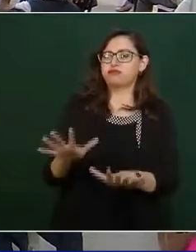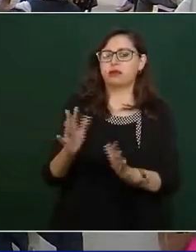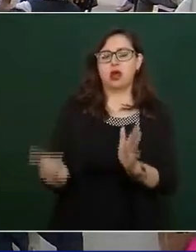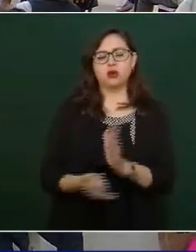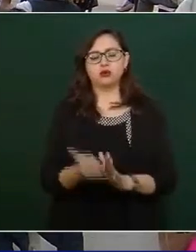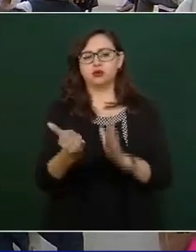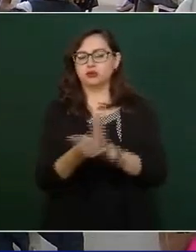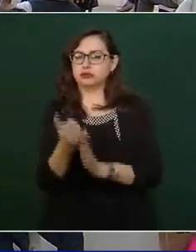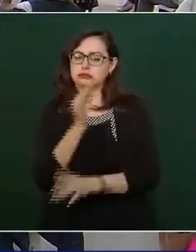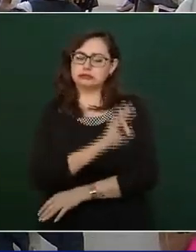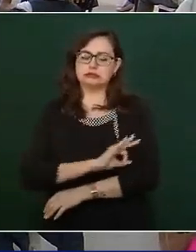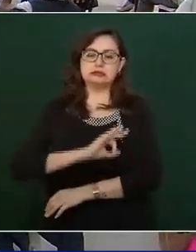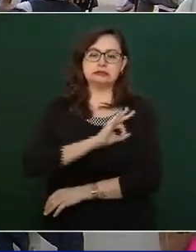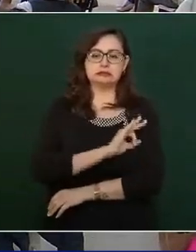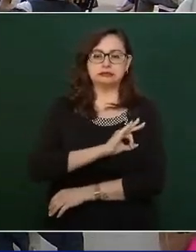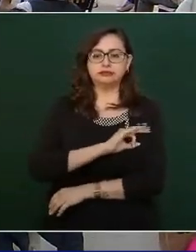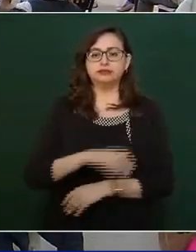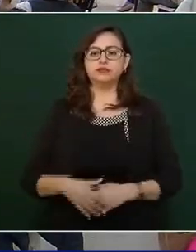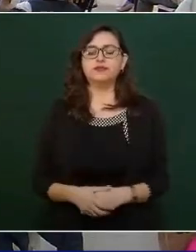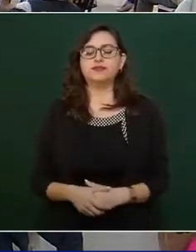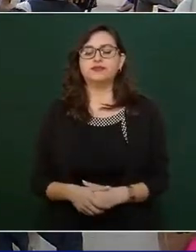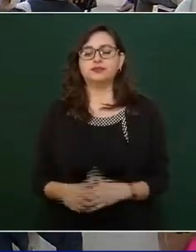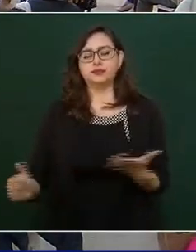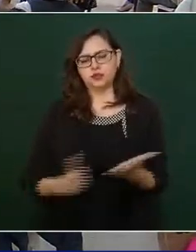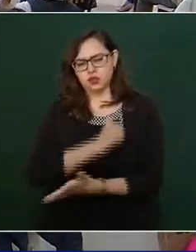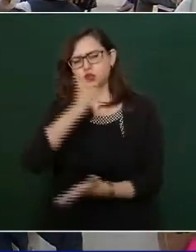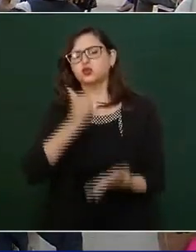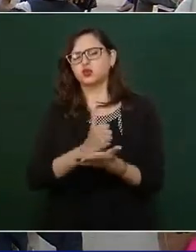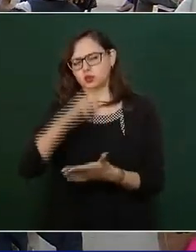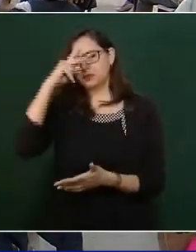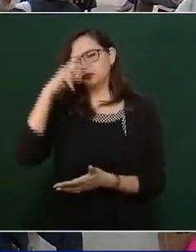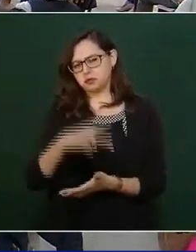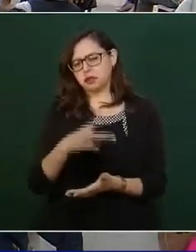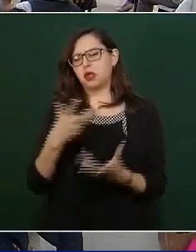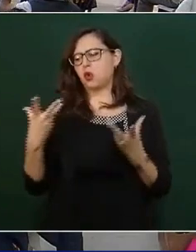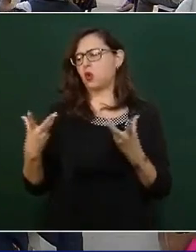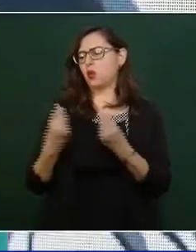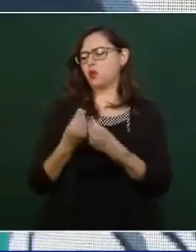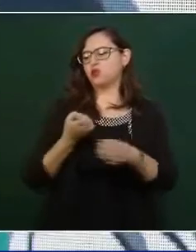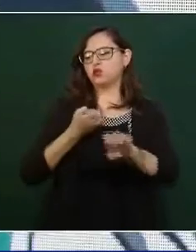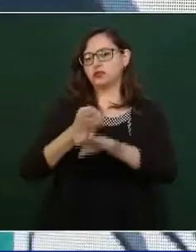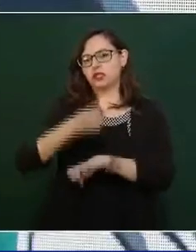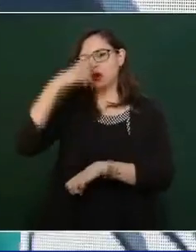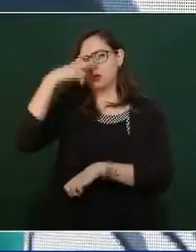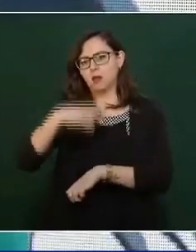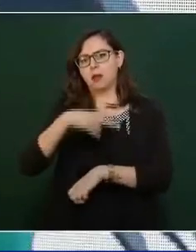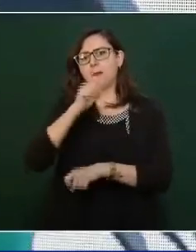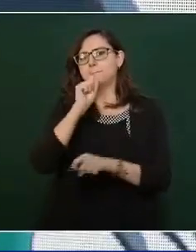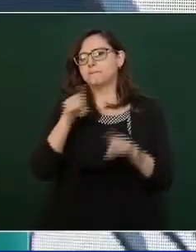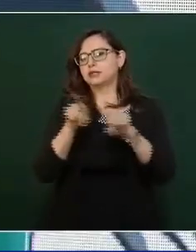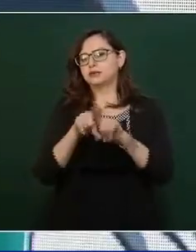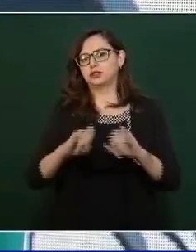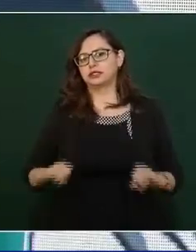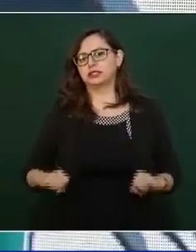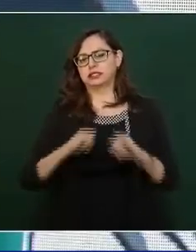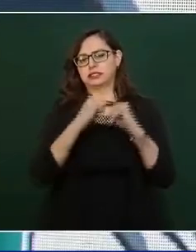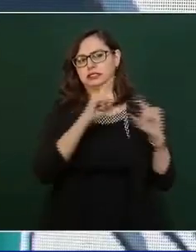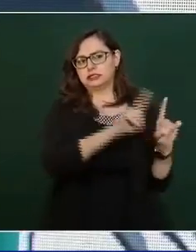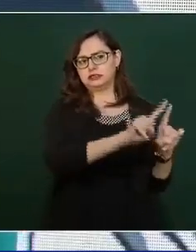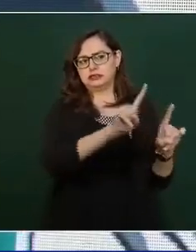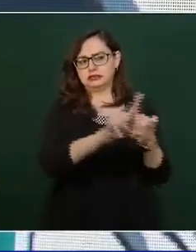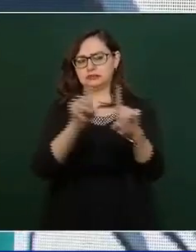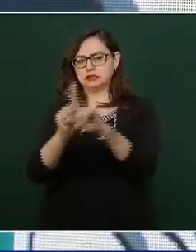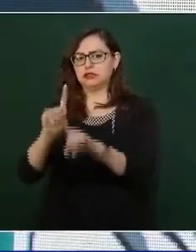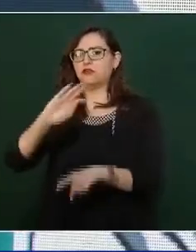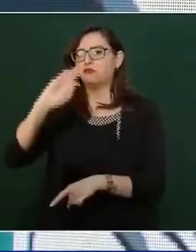Por parte de la Ciudad de México, hemos estado colaborando junto con el Estado de México y con distintas instituciones del Gobierno de México,